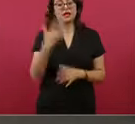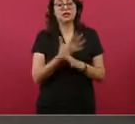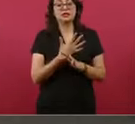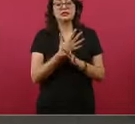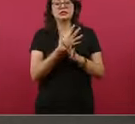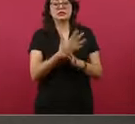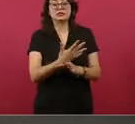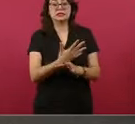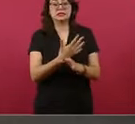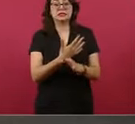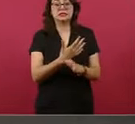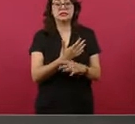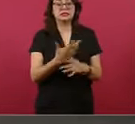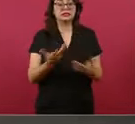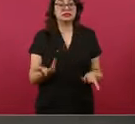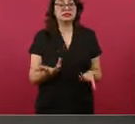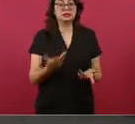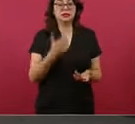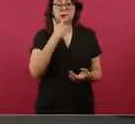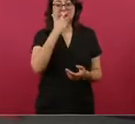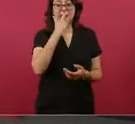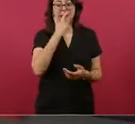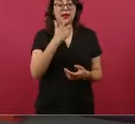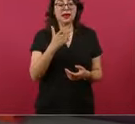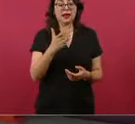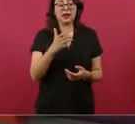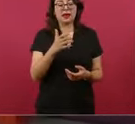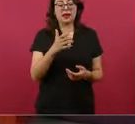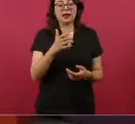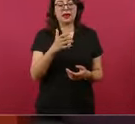Nada más que en los estados donde yo gané hay más gente,